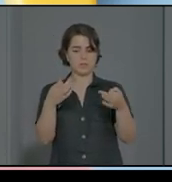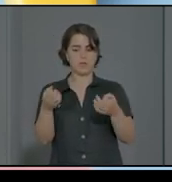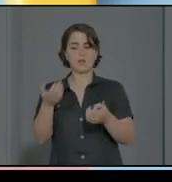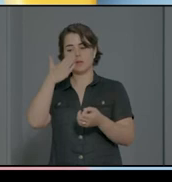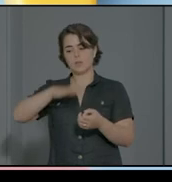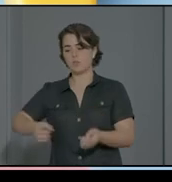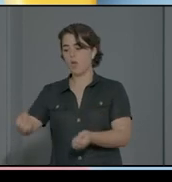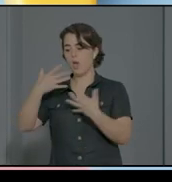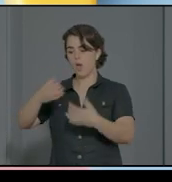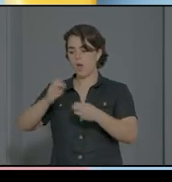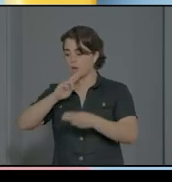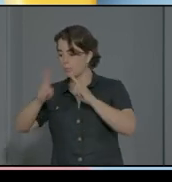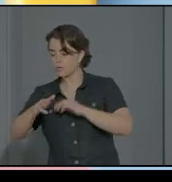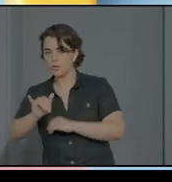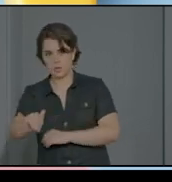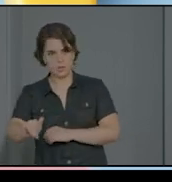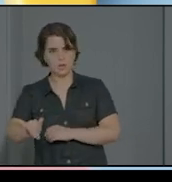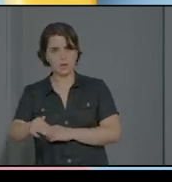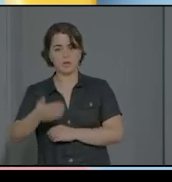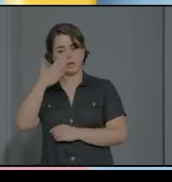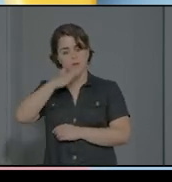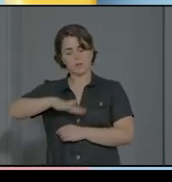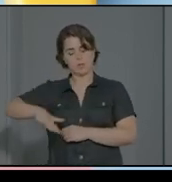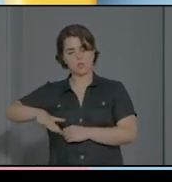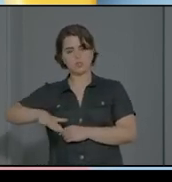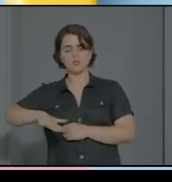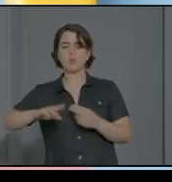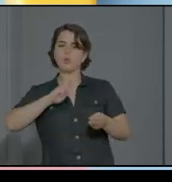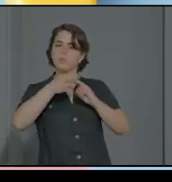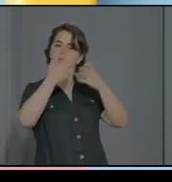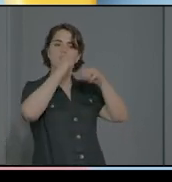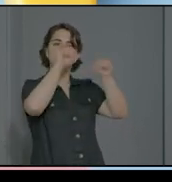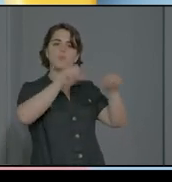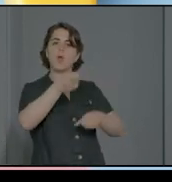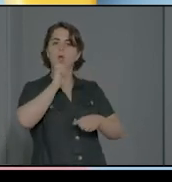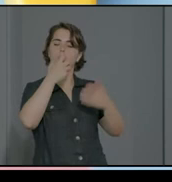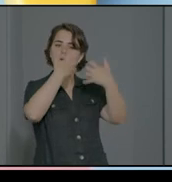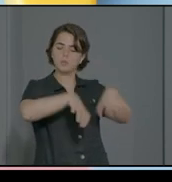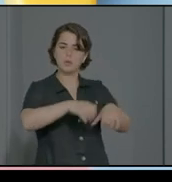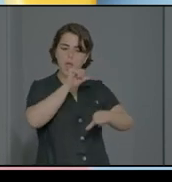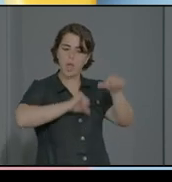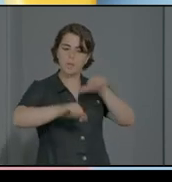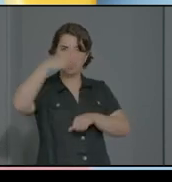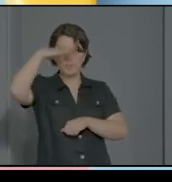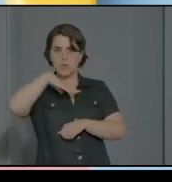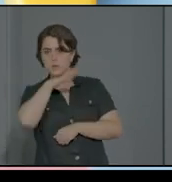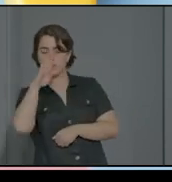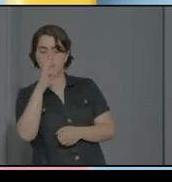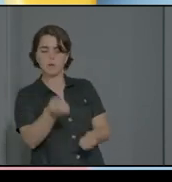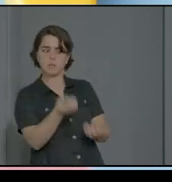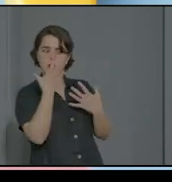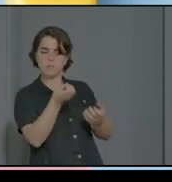niño responde de forma automática a estos estímulos que proceden del padre o de la madre. Los